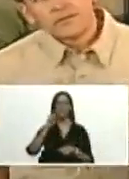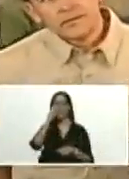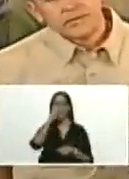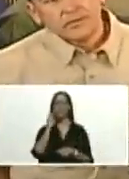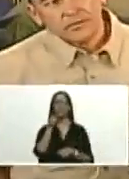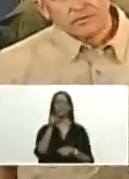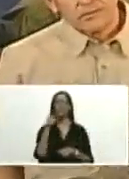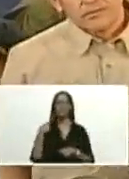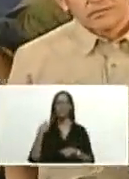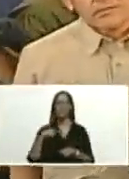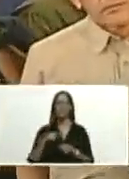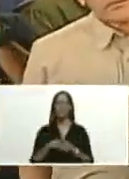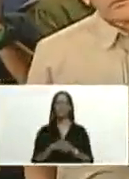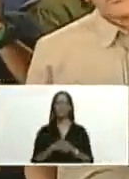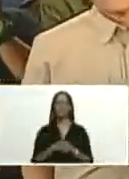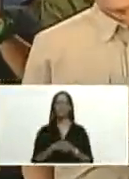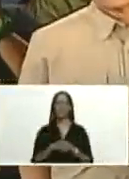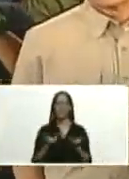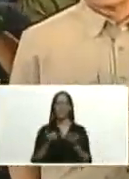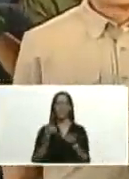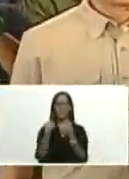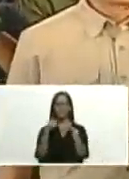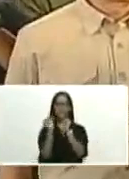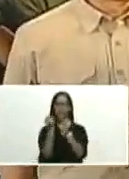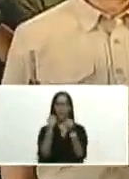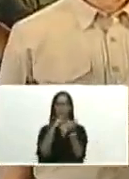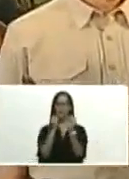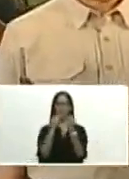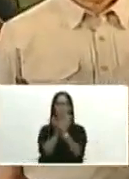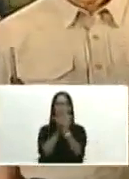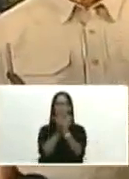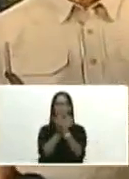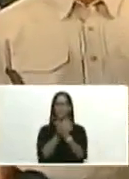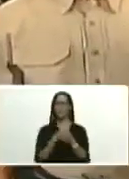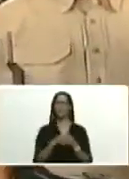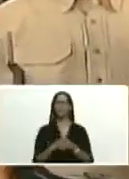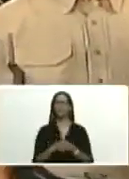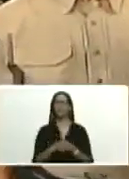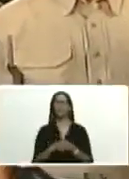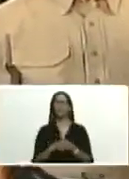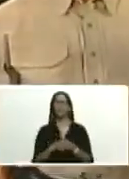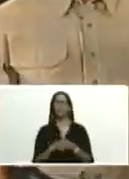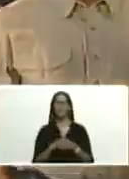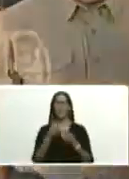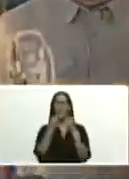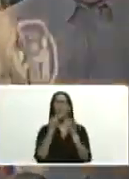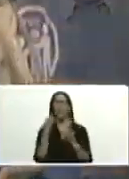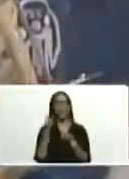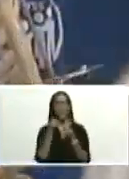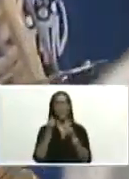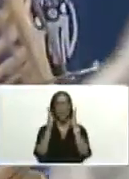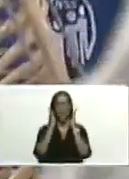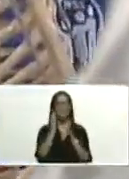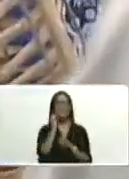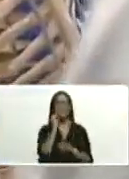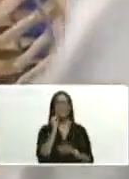tú Richard traumatólogo dime tu edad Richard 41 años presidente bueno Richard Cómo va esta